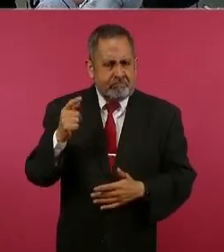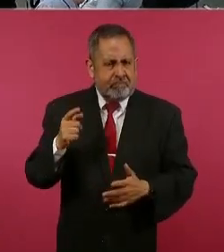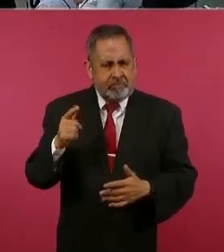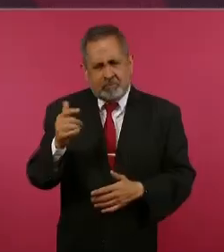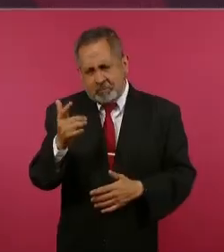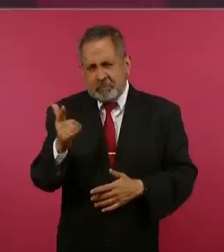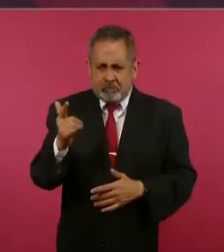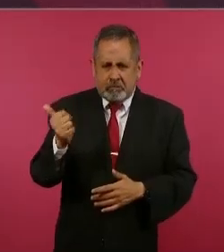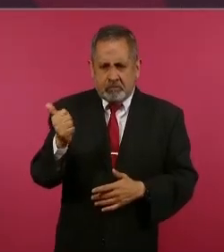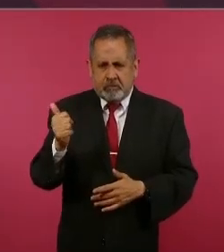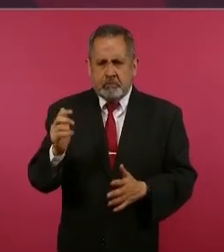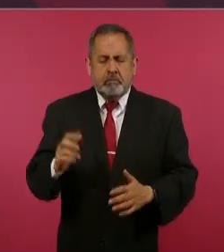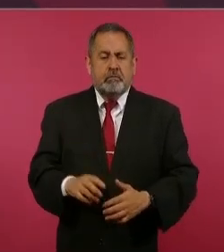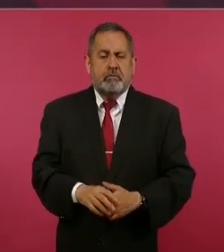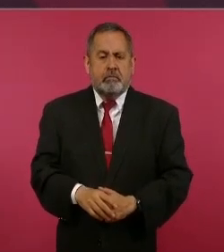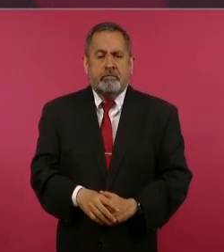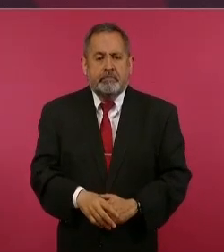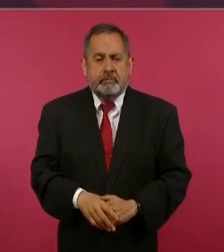julio, agosto.